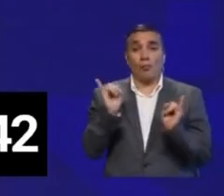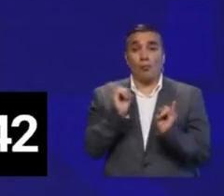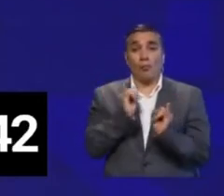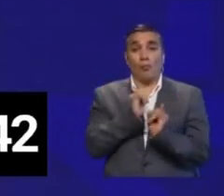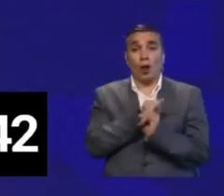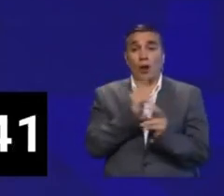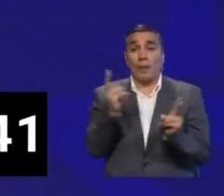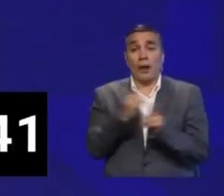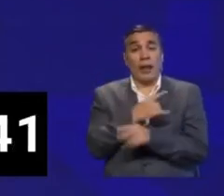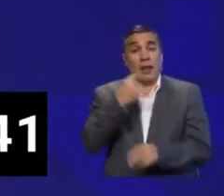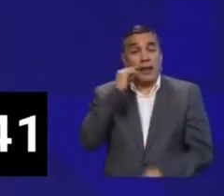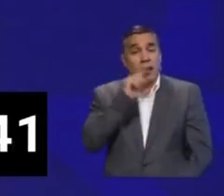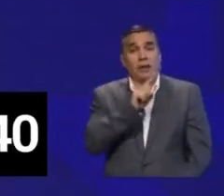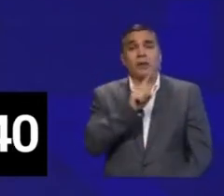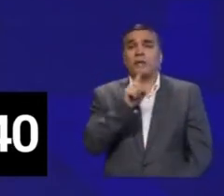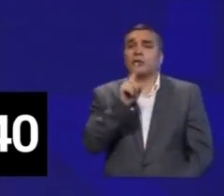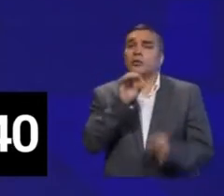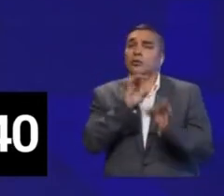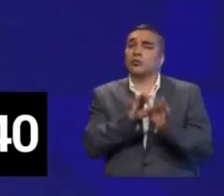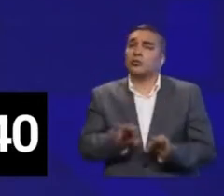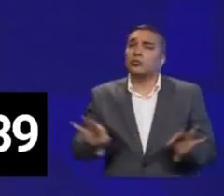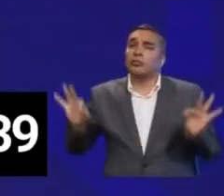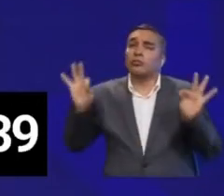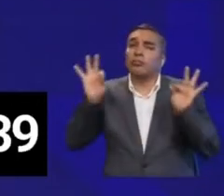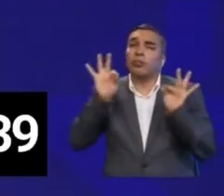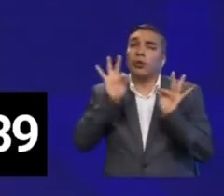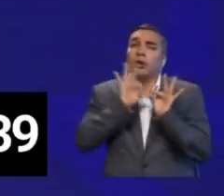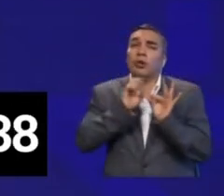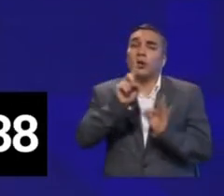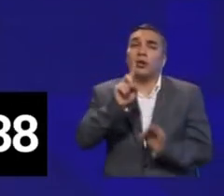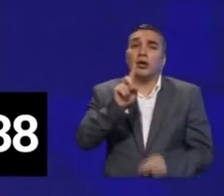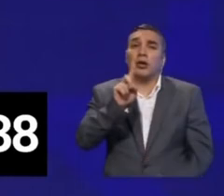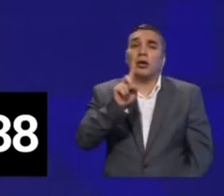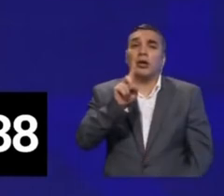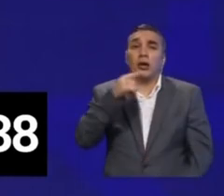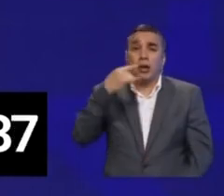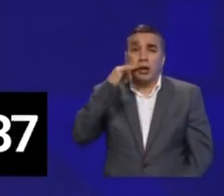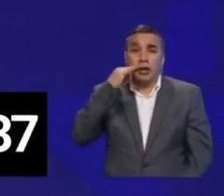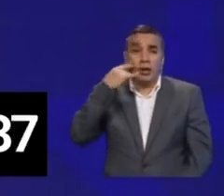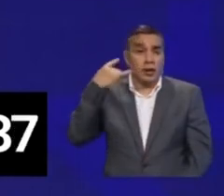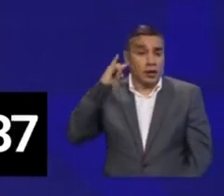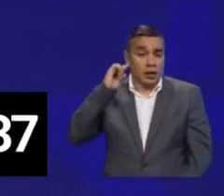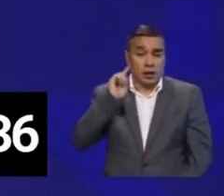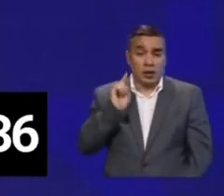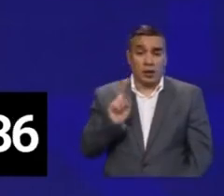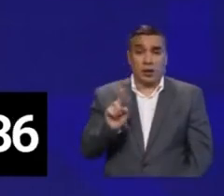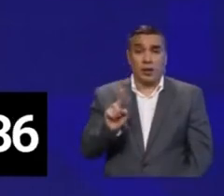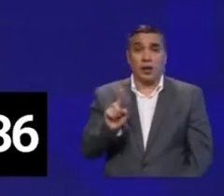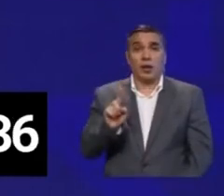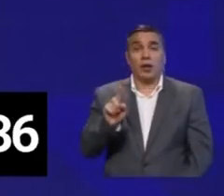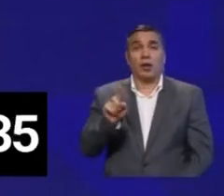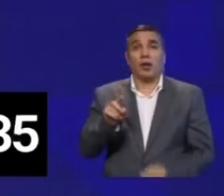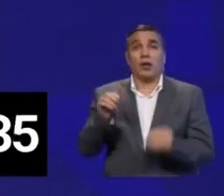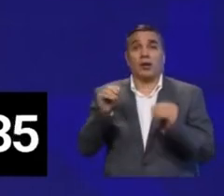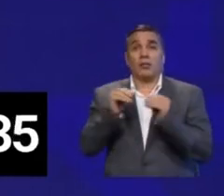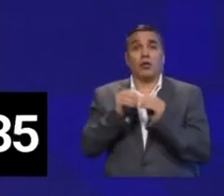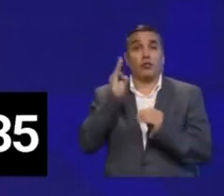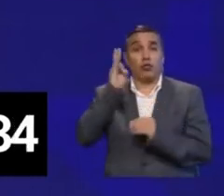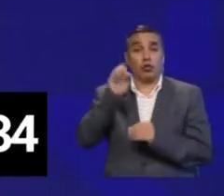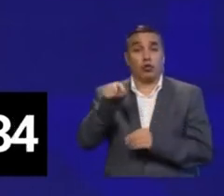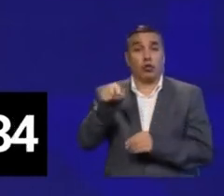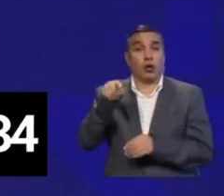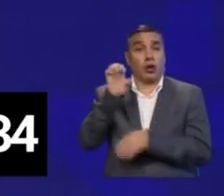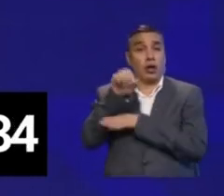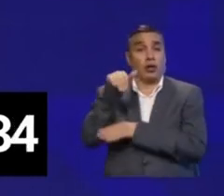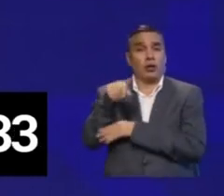crónica infantil tiene un rol fundamental en que nuestros niños y niñas, que son el capital más valioso que tiene nuestro